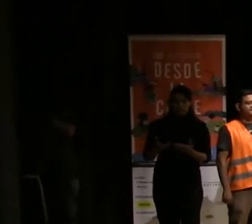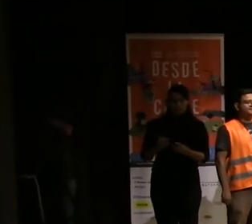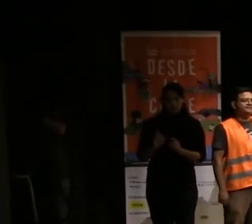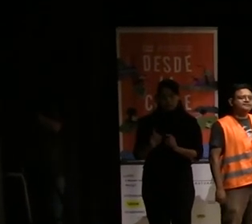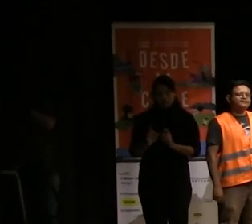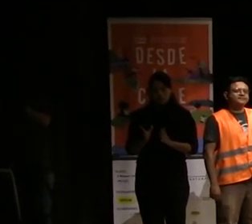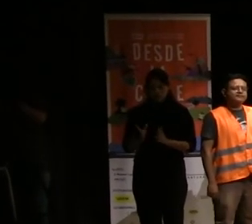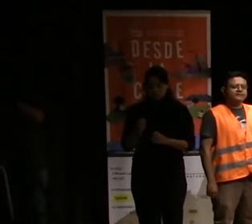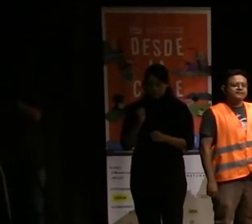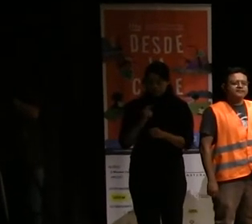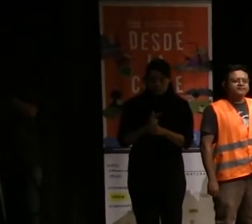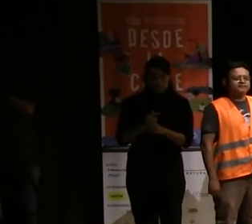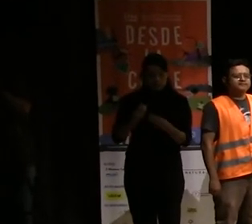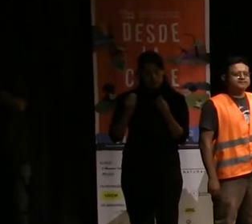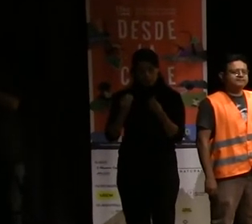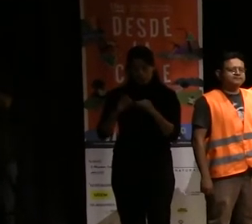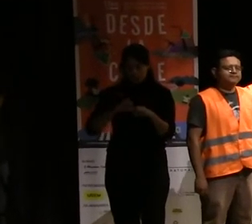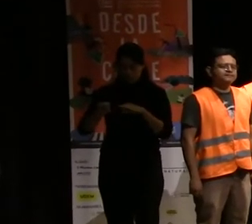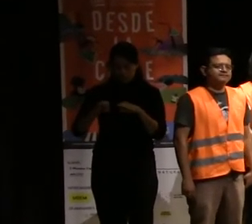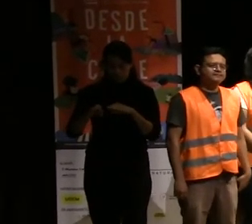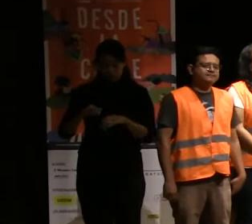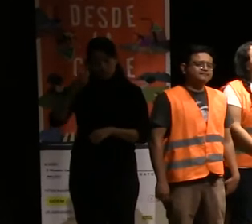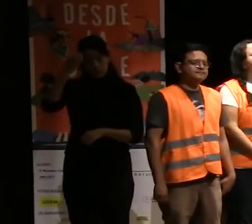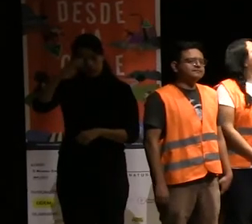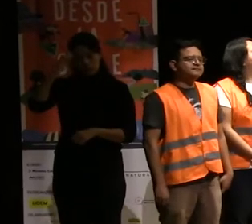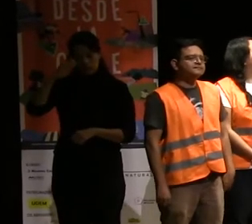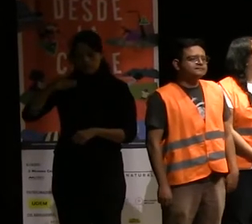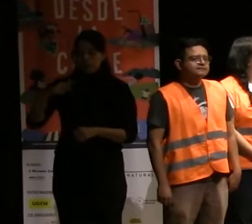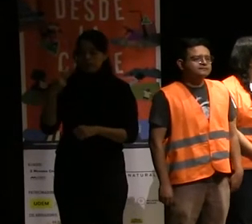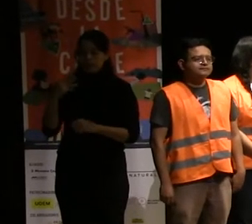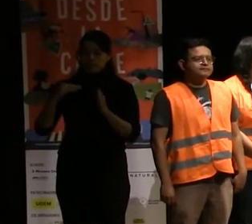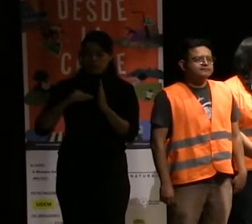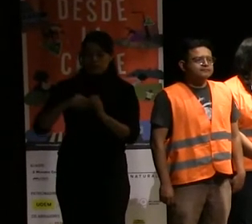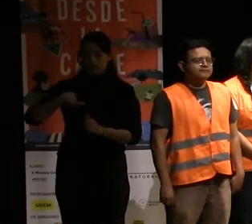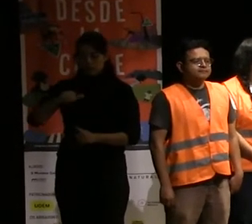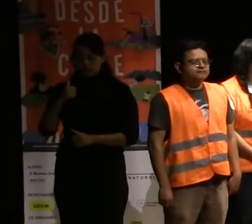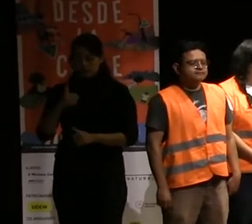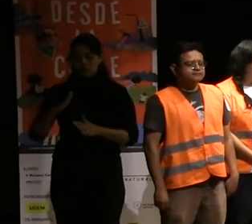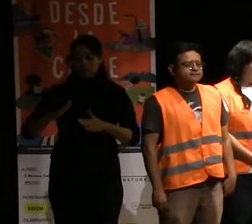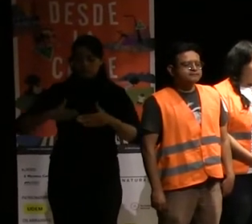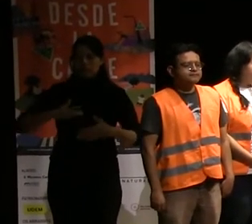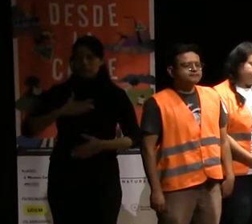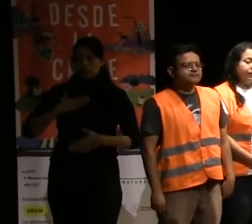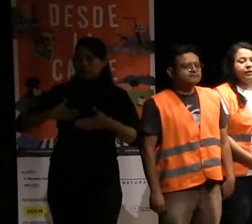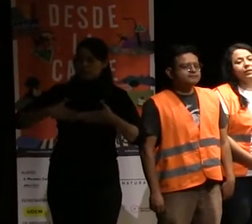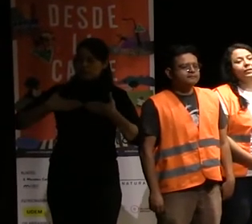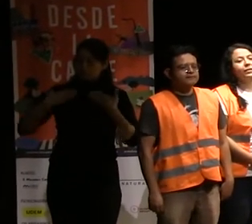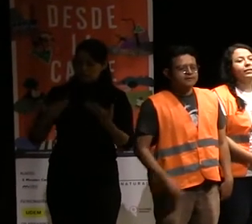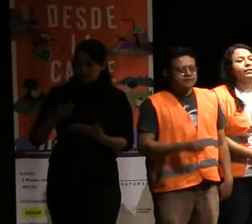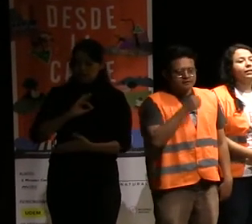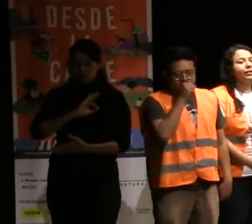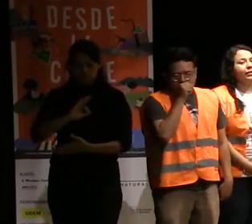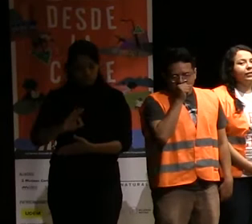cuenta de que hay mucho trabajo por hacer habíamos tenido la experiencia del 2011 y eso nos había dado una confianza de que podíamos